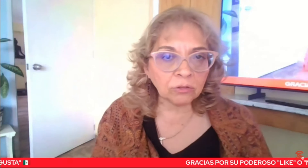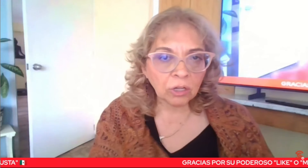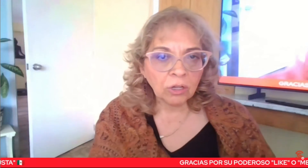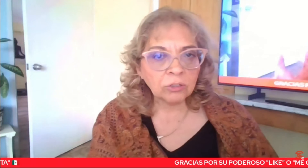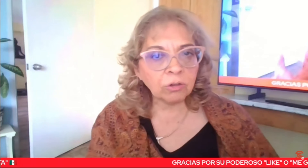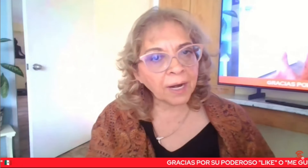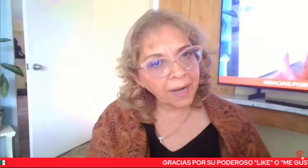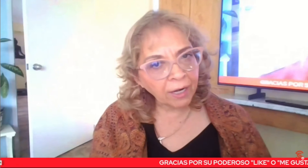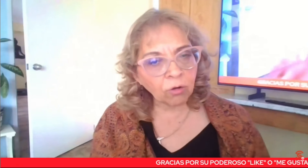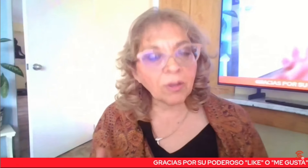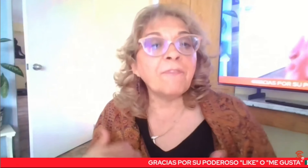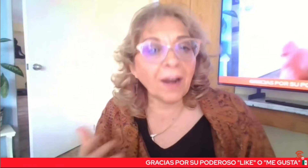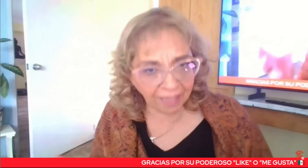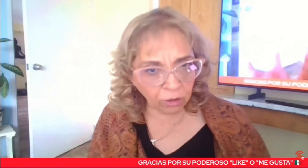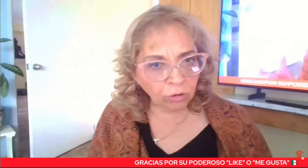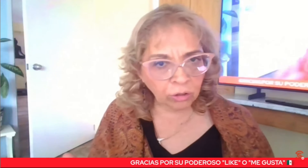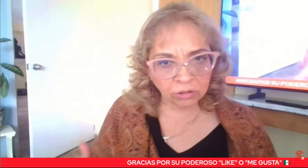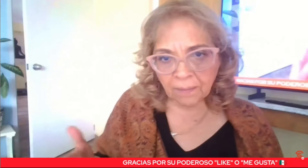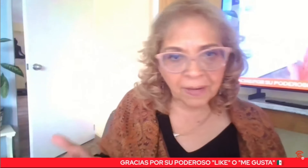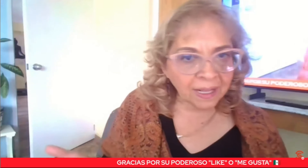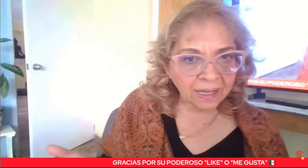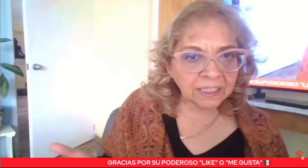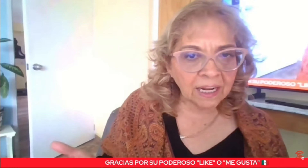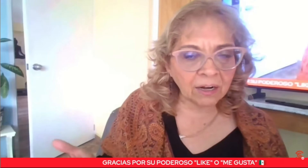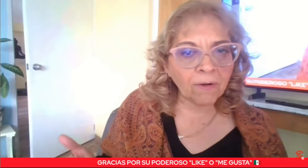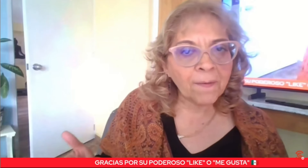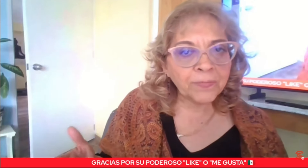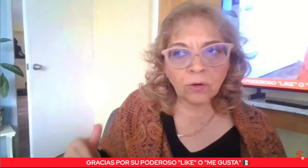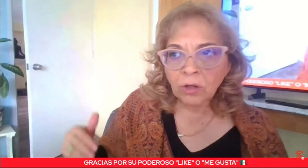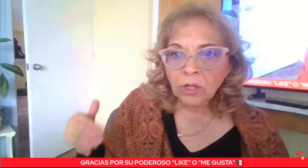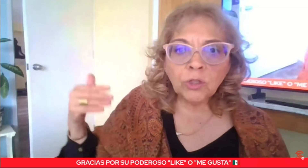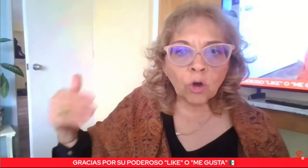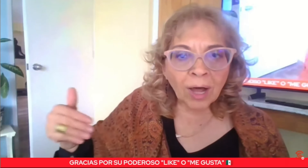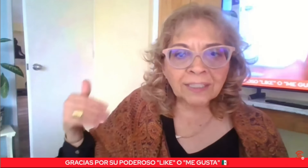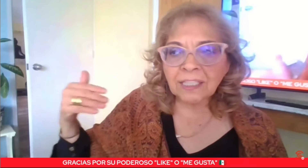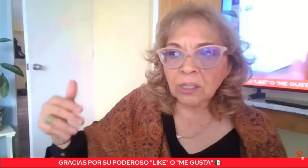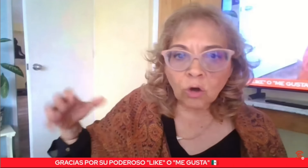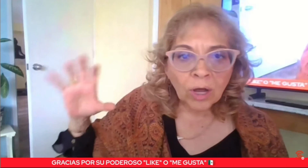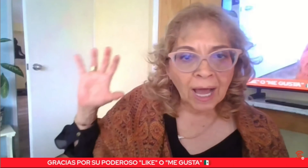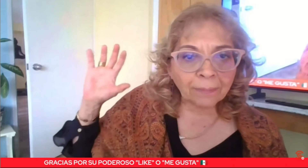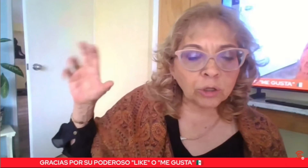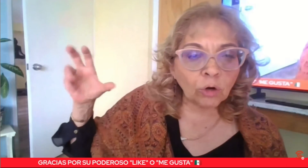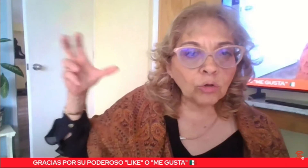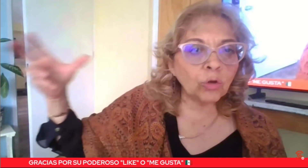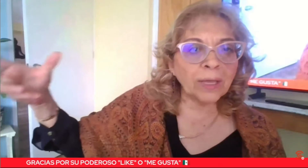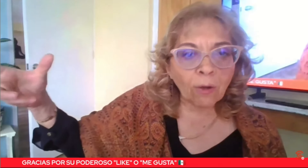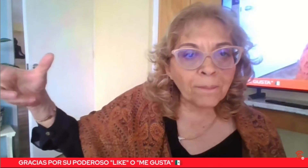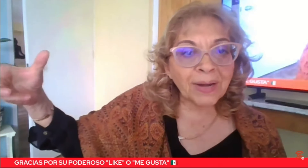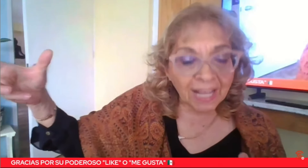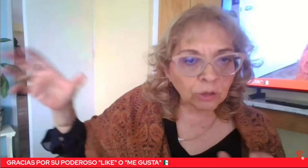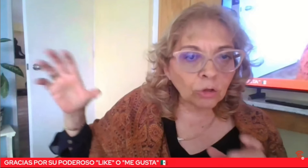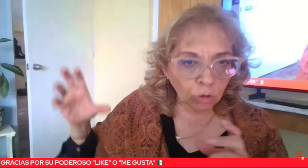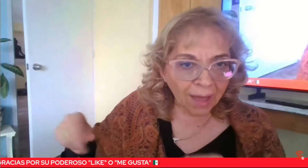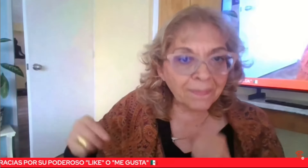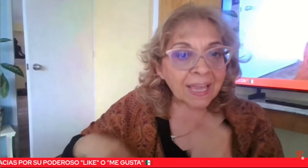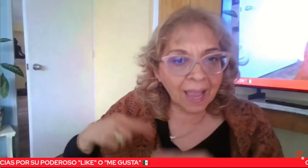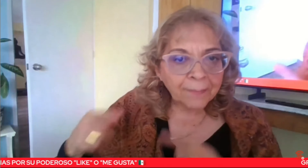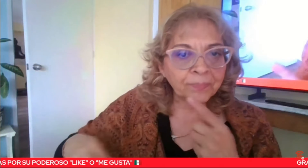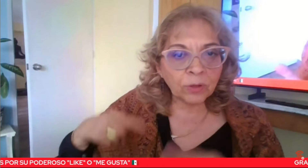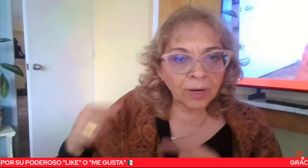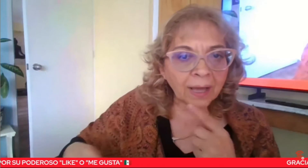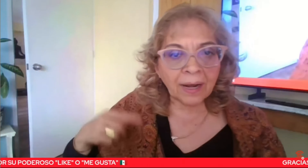señalamientos sobre narco, y faltan otros, también hay que decirlo, ¿no? No ha sido absoluto y completo